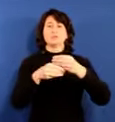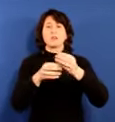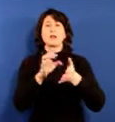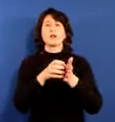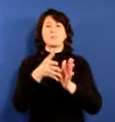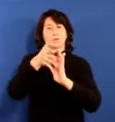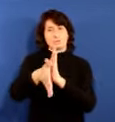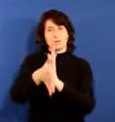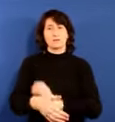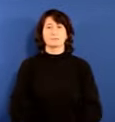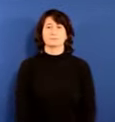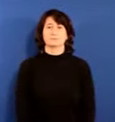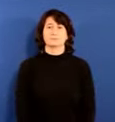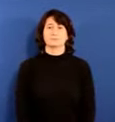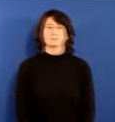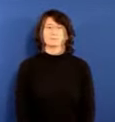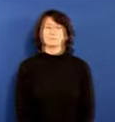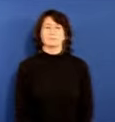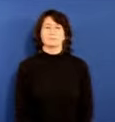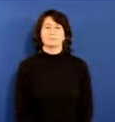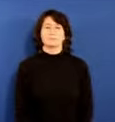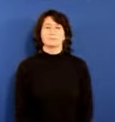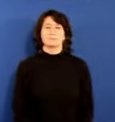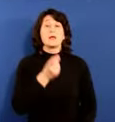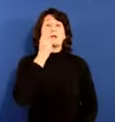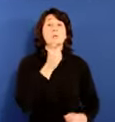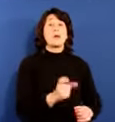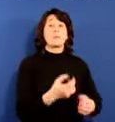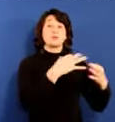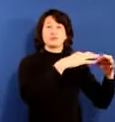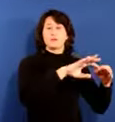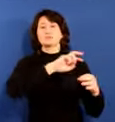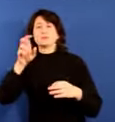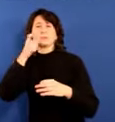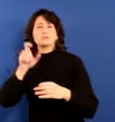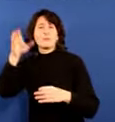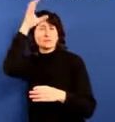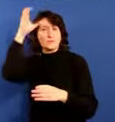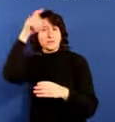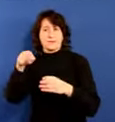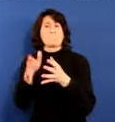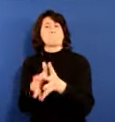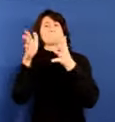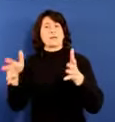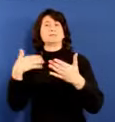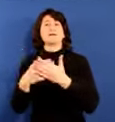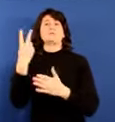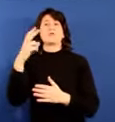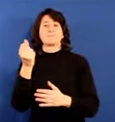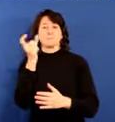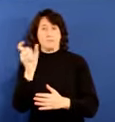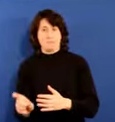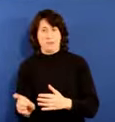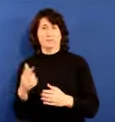nueva edición de Labayru Hiztegia. La ampliación y mejora se concreta en que cuenta con 75.000 entradas y